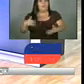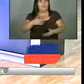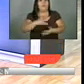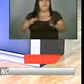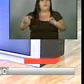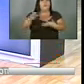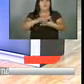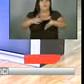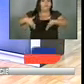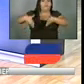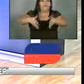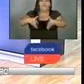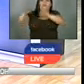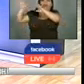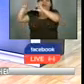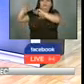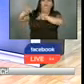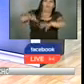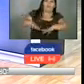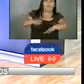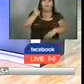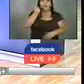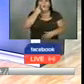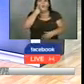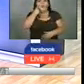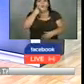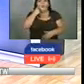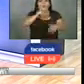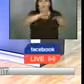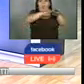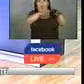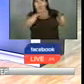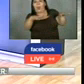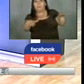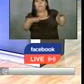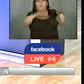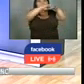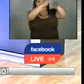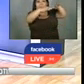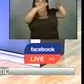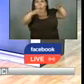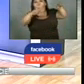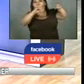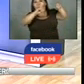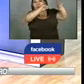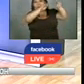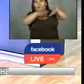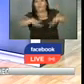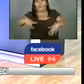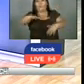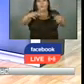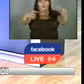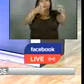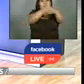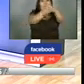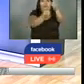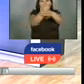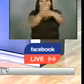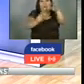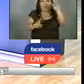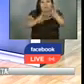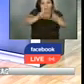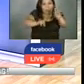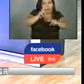de derrumbes en poblados y caminos cercanos a las laderas, mejor dicho, y taludes del complejo volcánico de Santa Ana,